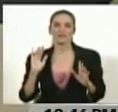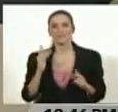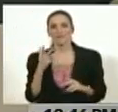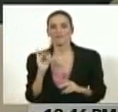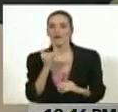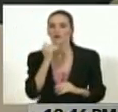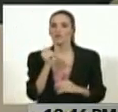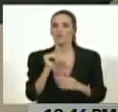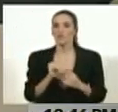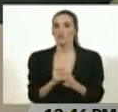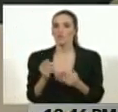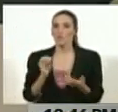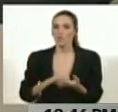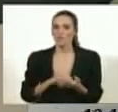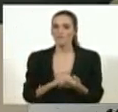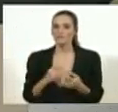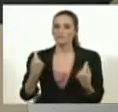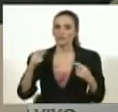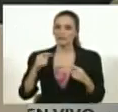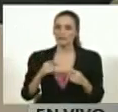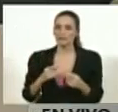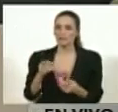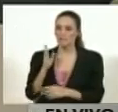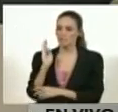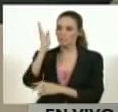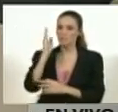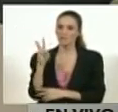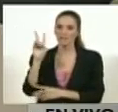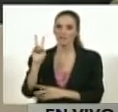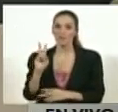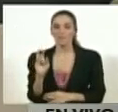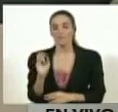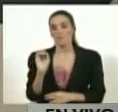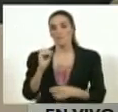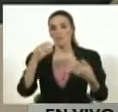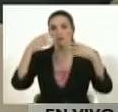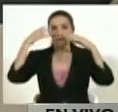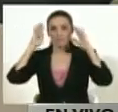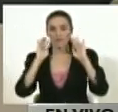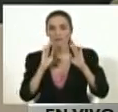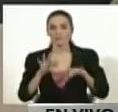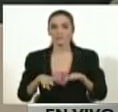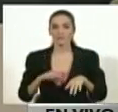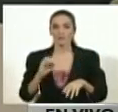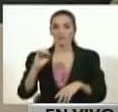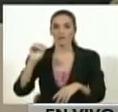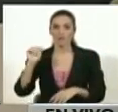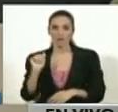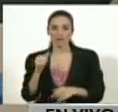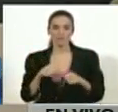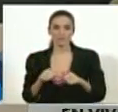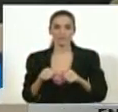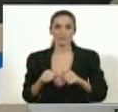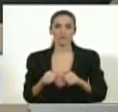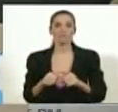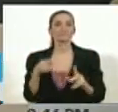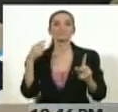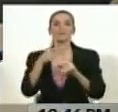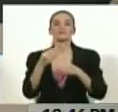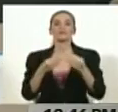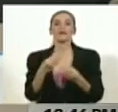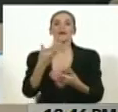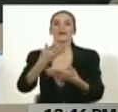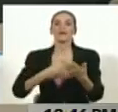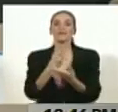allí un nuevo intento lo otro es que al magro el secretario general de la almagro continuará su objetivo de aplicar la carta